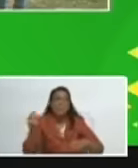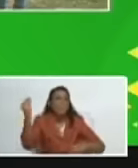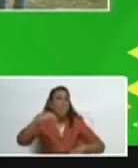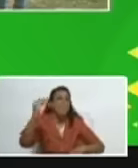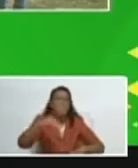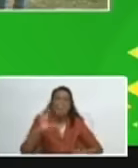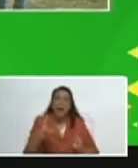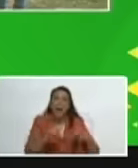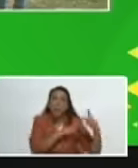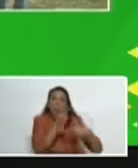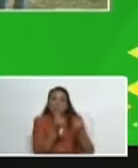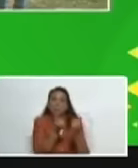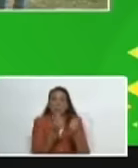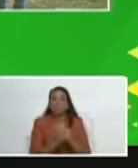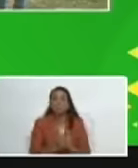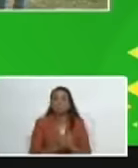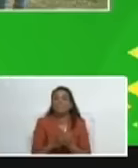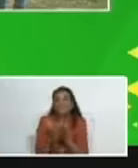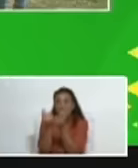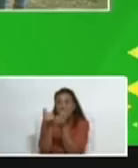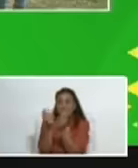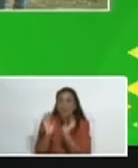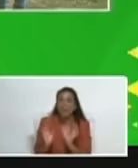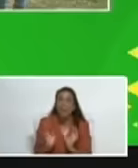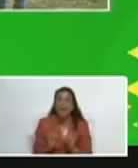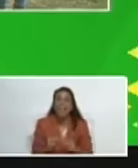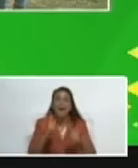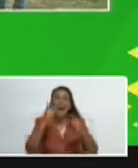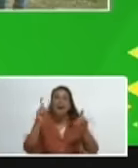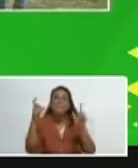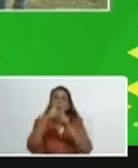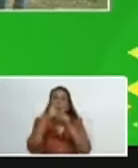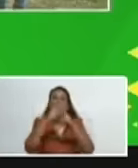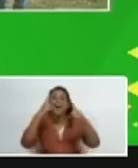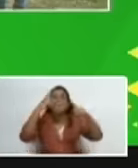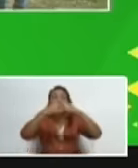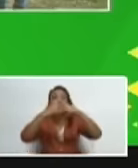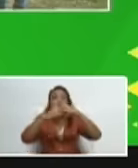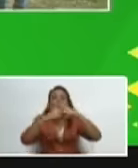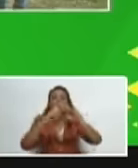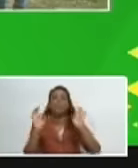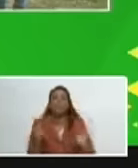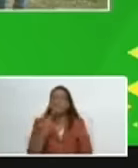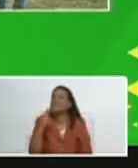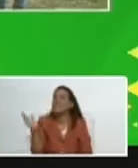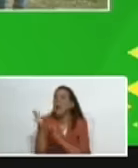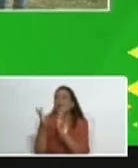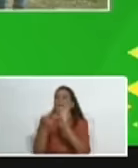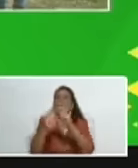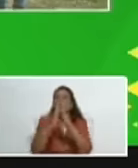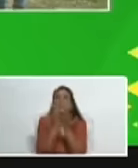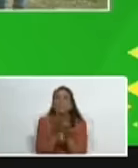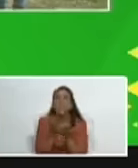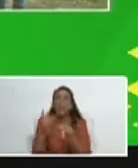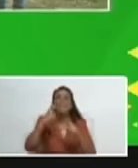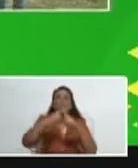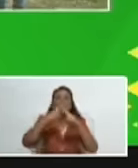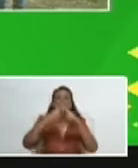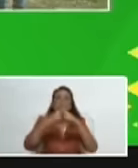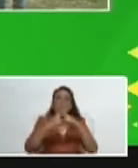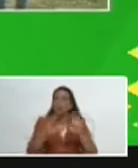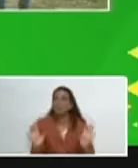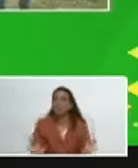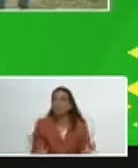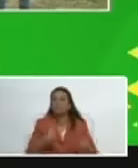todo, la producción. Estoy con la palabra multiplicar, que lo utilizó nuestro Señor Jesucristo para multiplicar